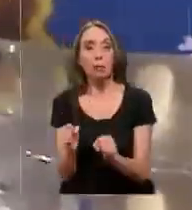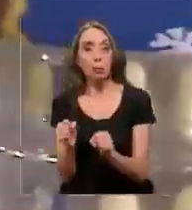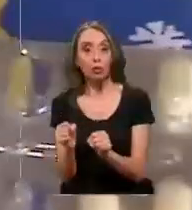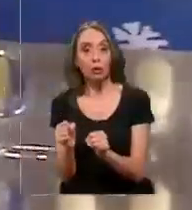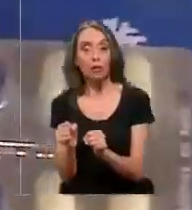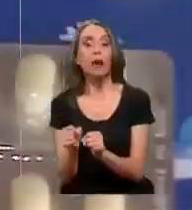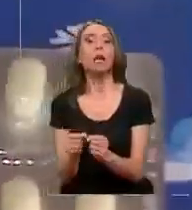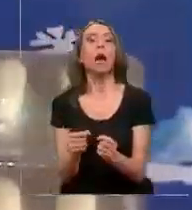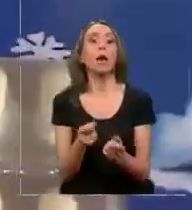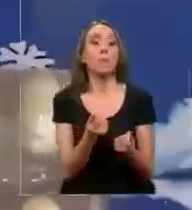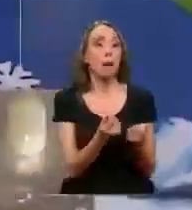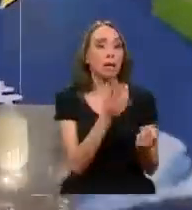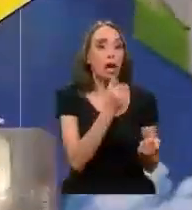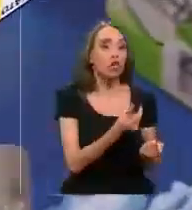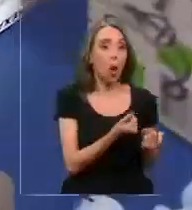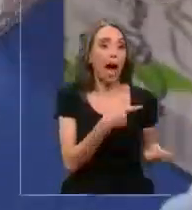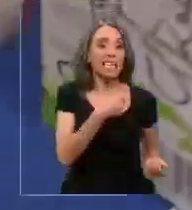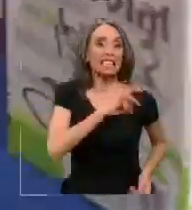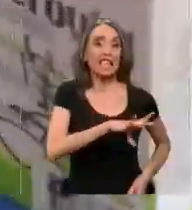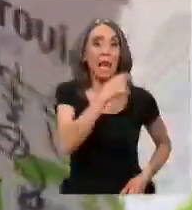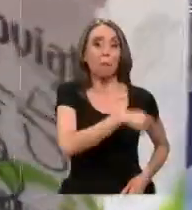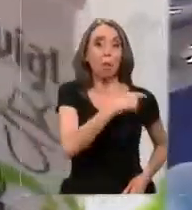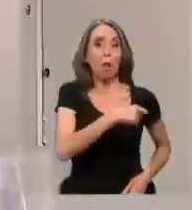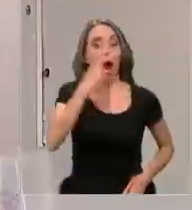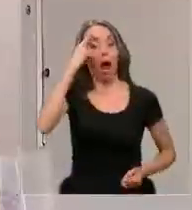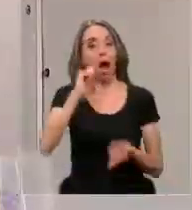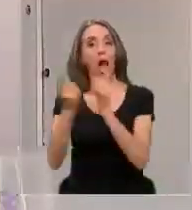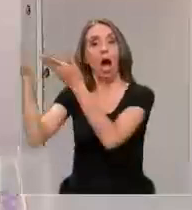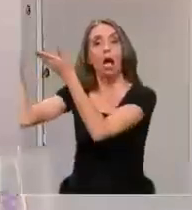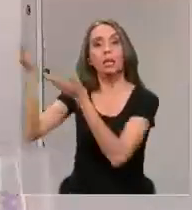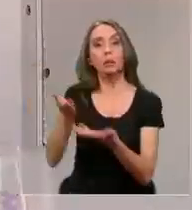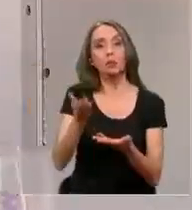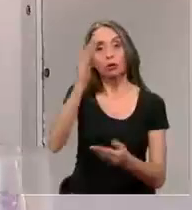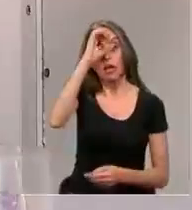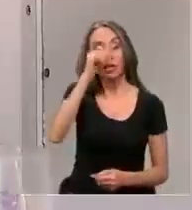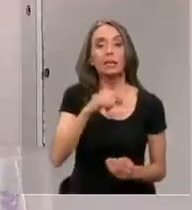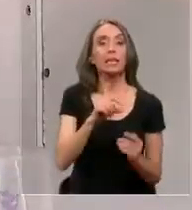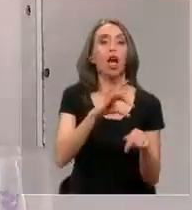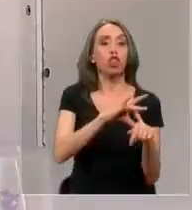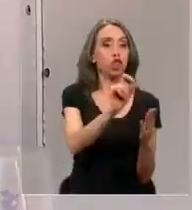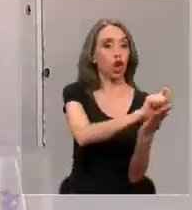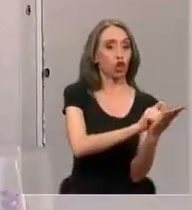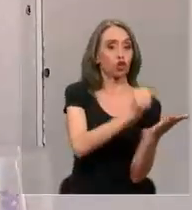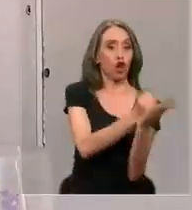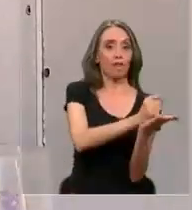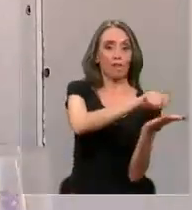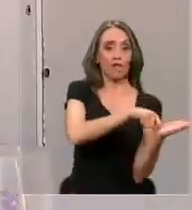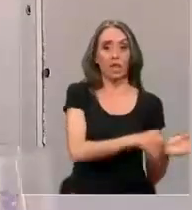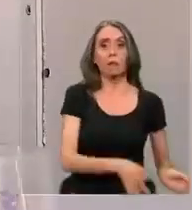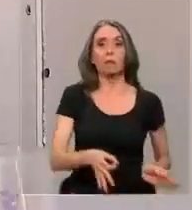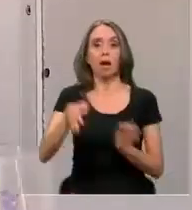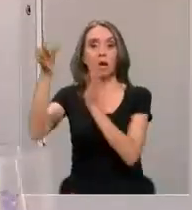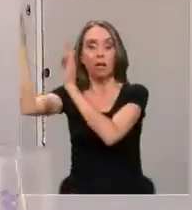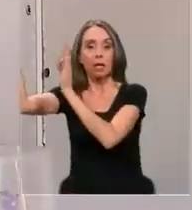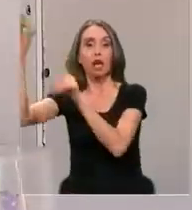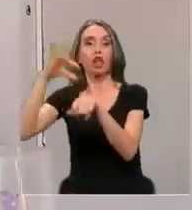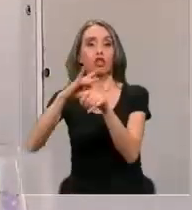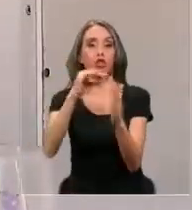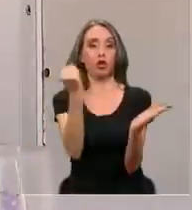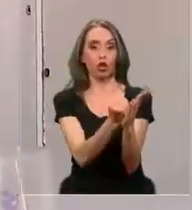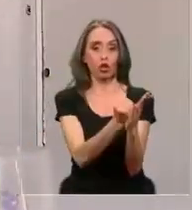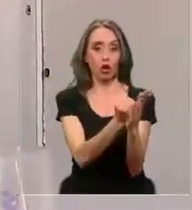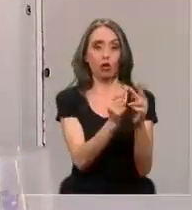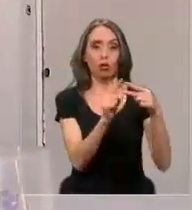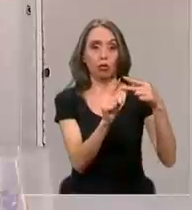para costearlo importarlo desde argentina tomando la receta el certificado médico